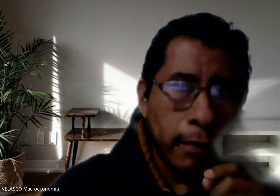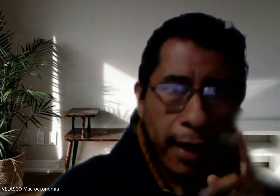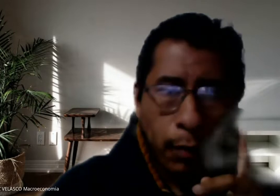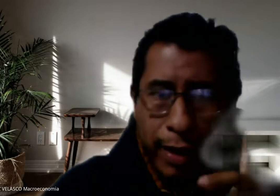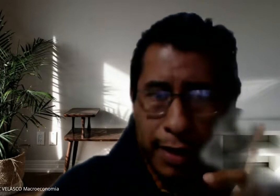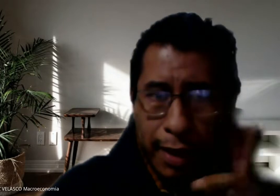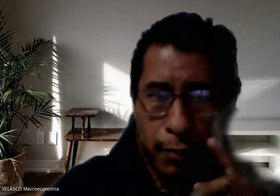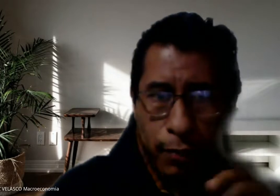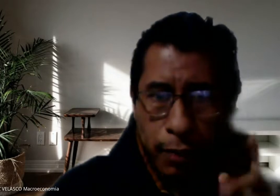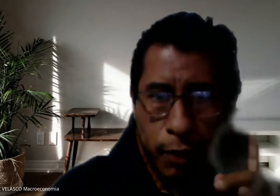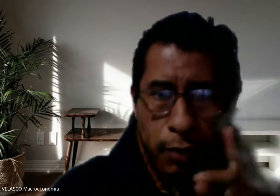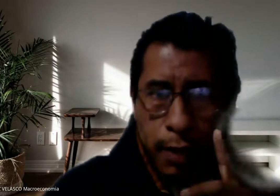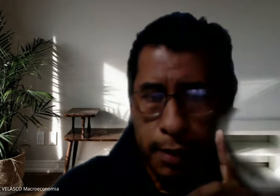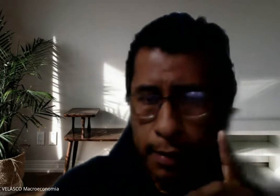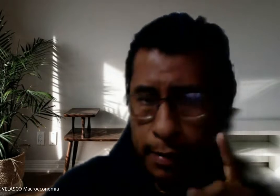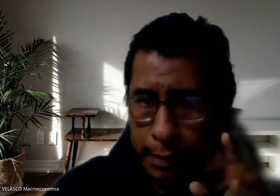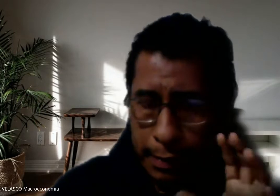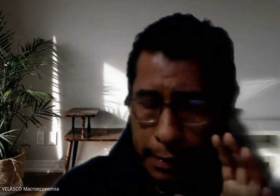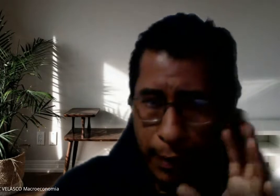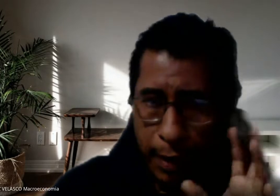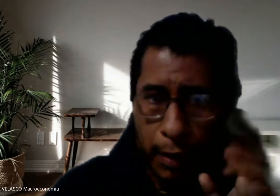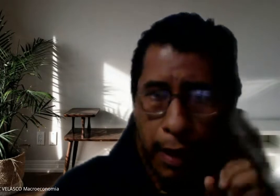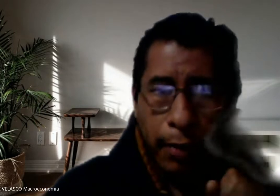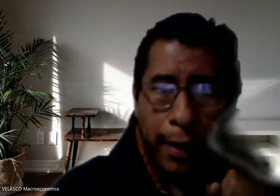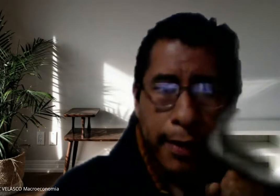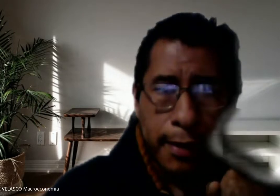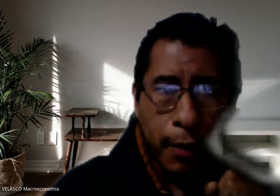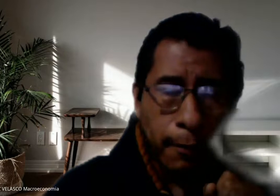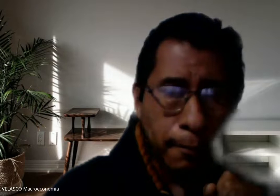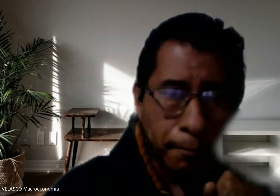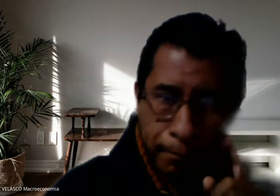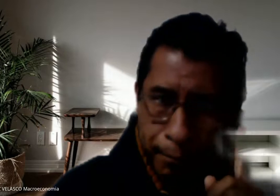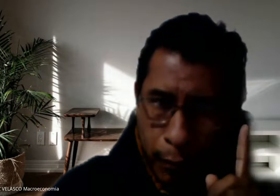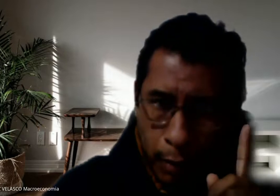Que tengan buenas tardes, buenos días, buenas noches, dependiendo de la hora que vean este video.